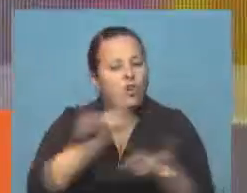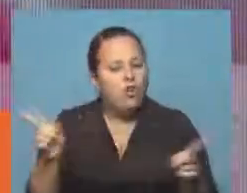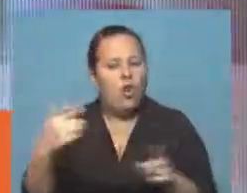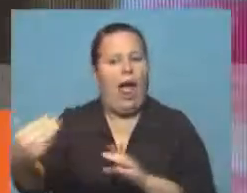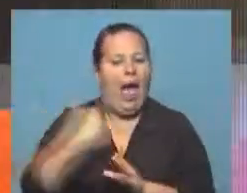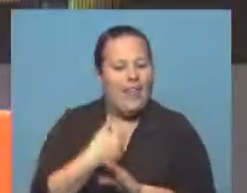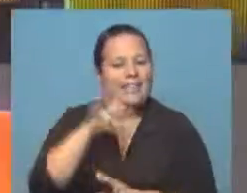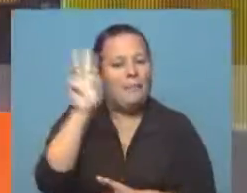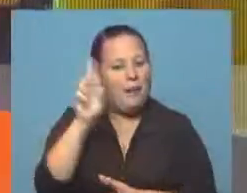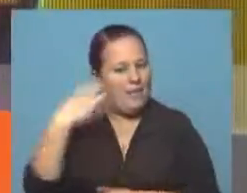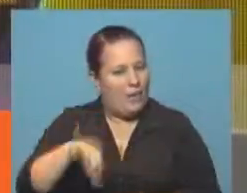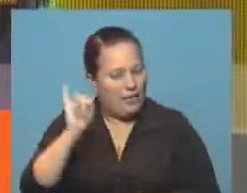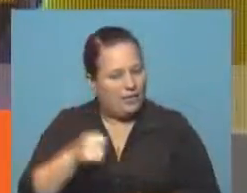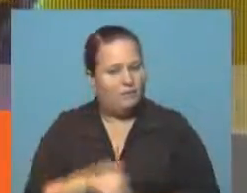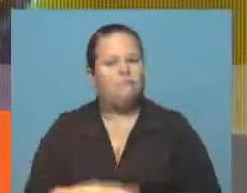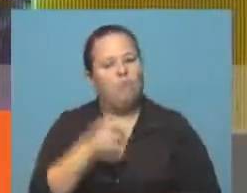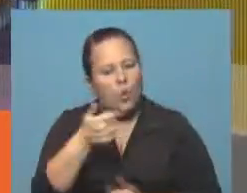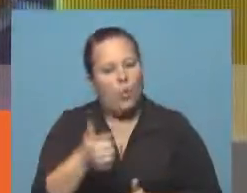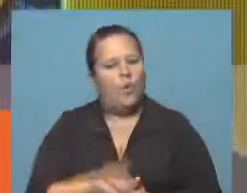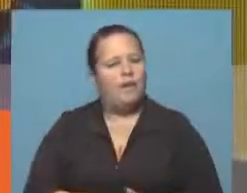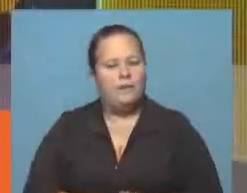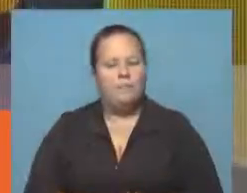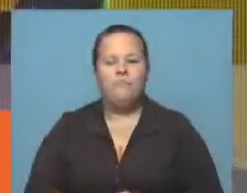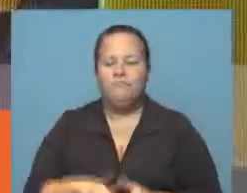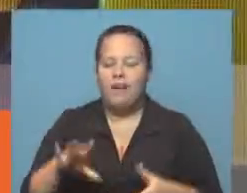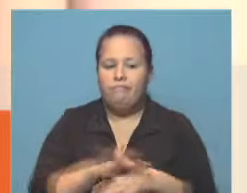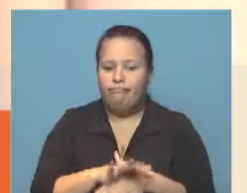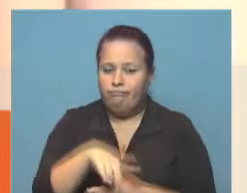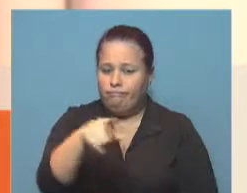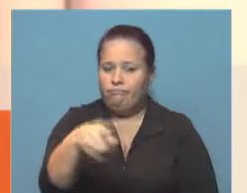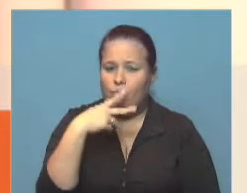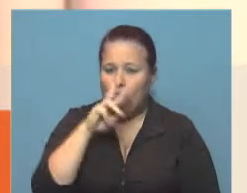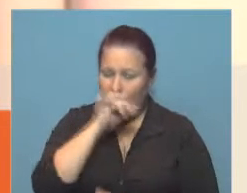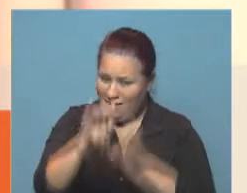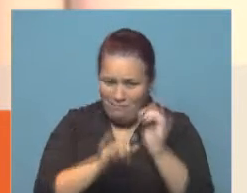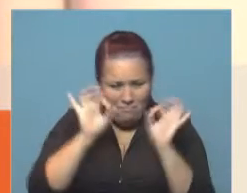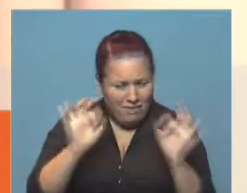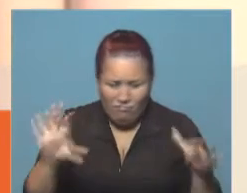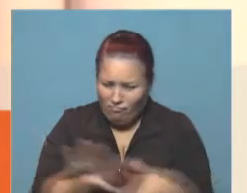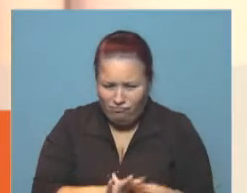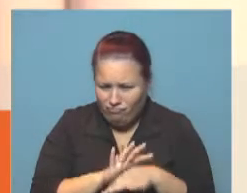en mi cuarto sin permiso. Ay, qué bueno. José. Tal como efectivamente sí. Josefina lo está diciendo,